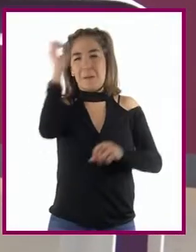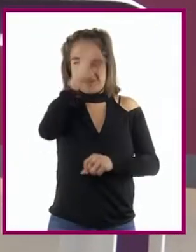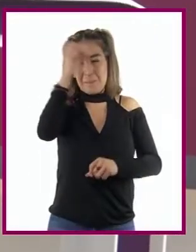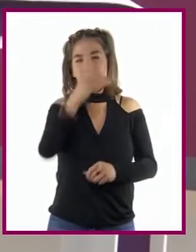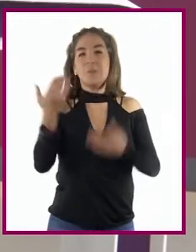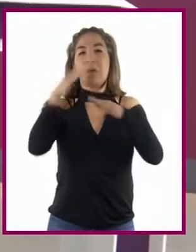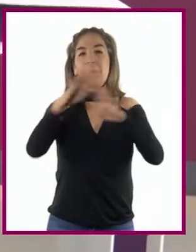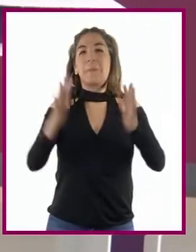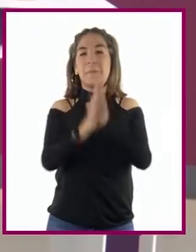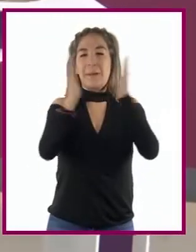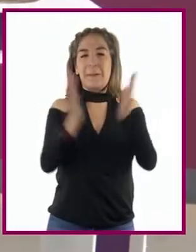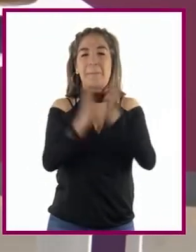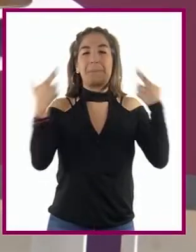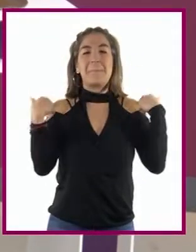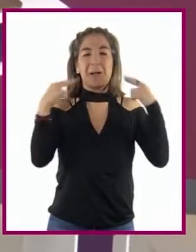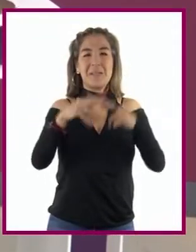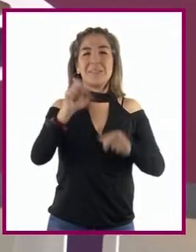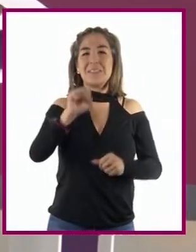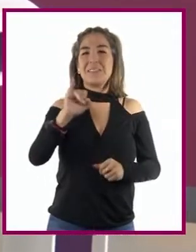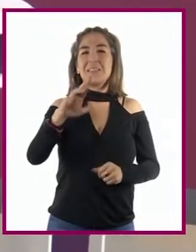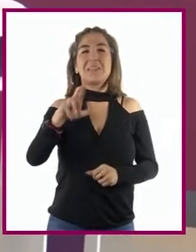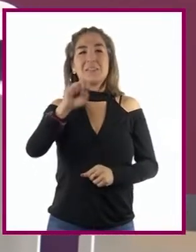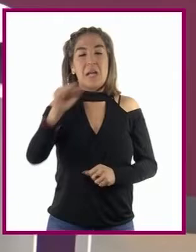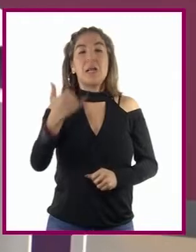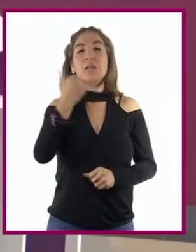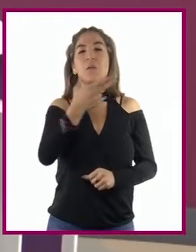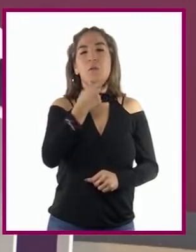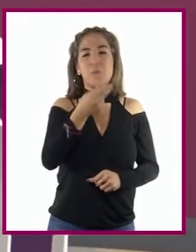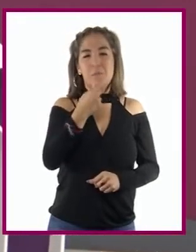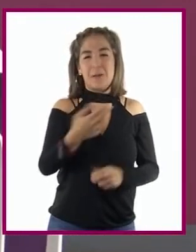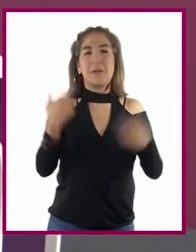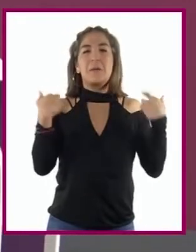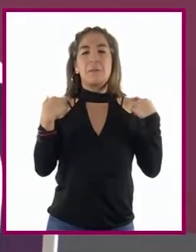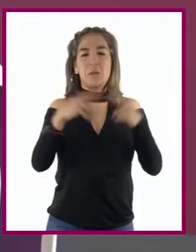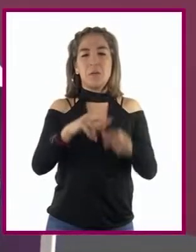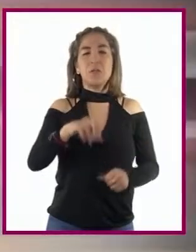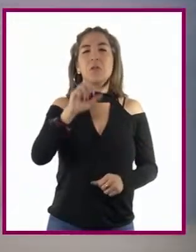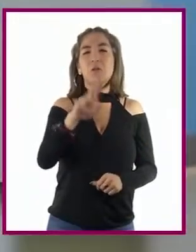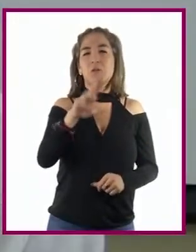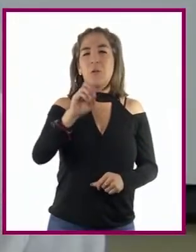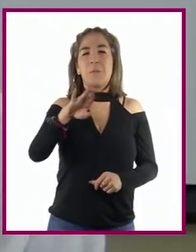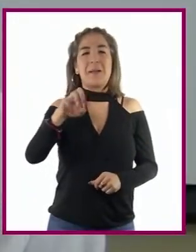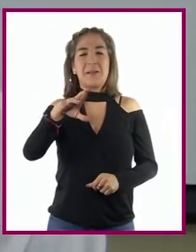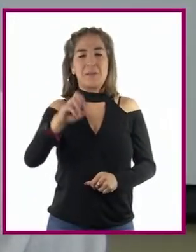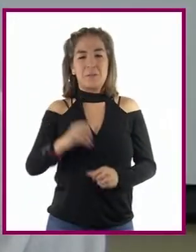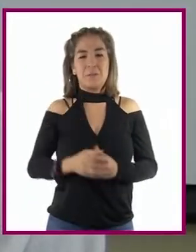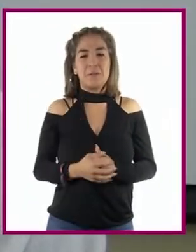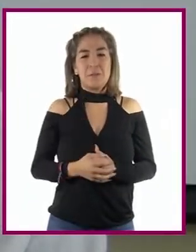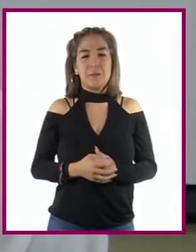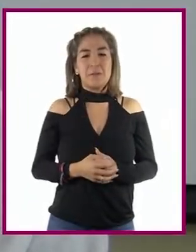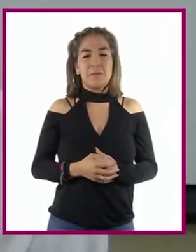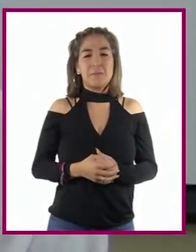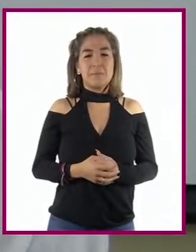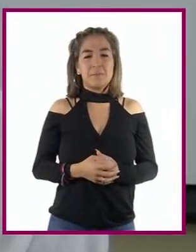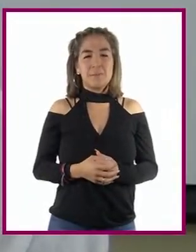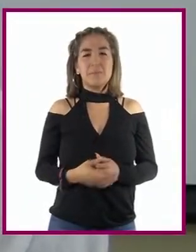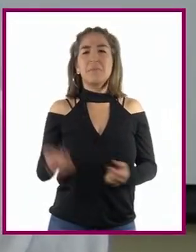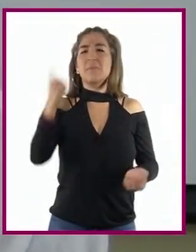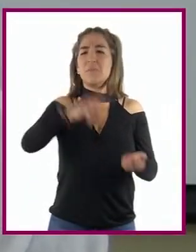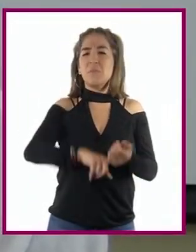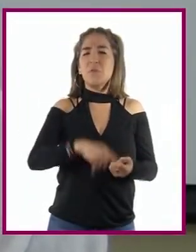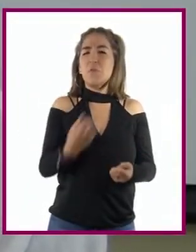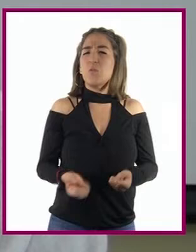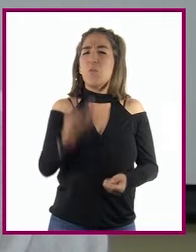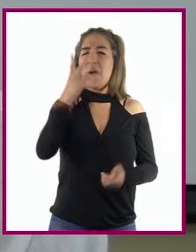maestros Circe Abril Ramos Moreno y Romeo Fernando Suchiapa González. ¿Cuántas veces han visto que